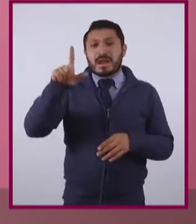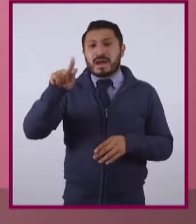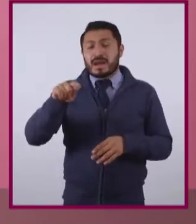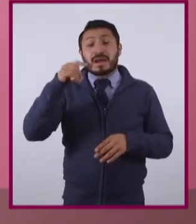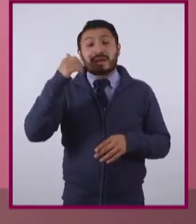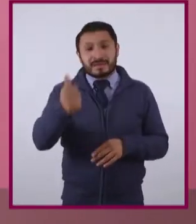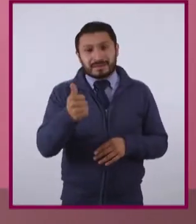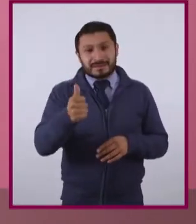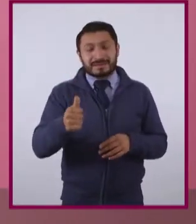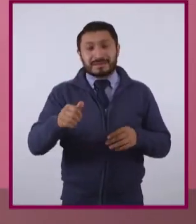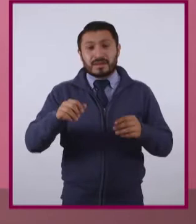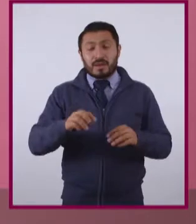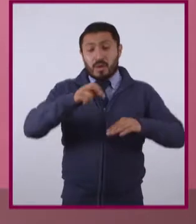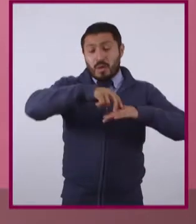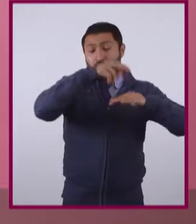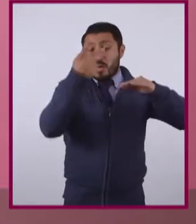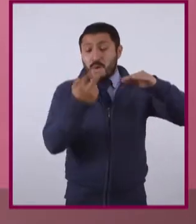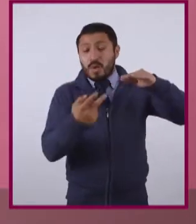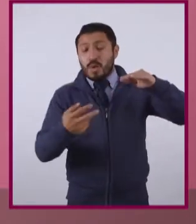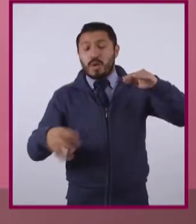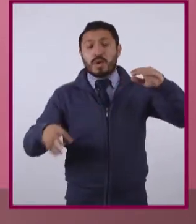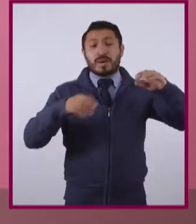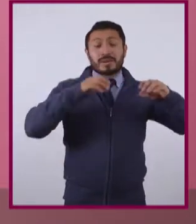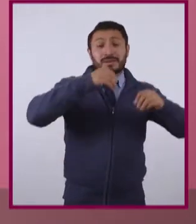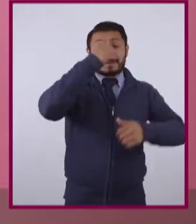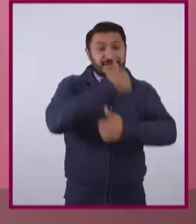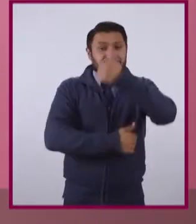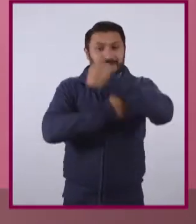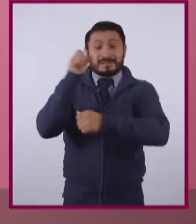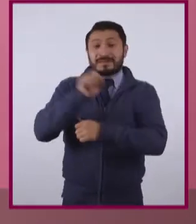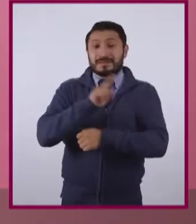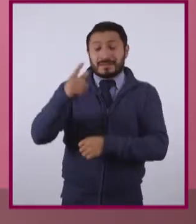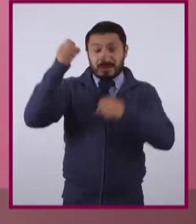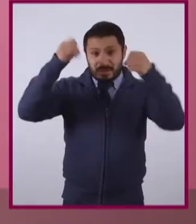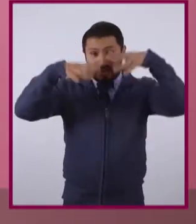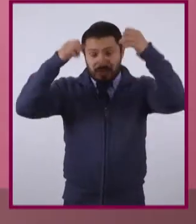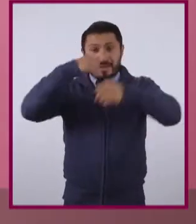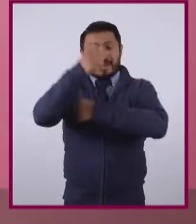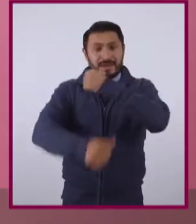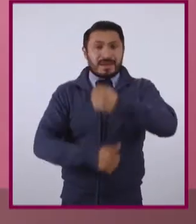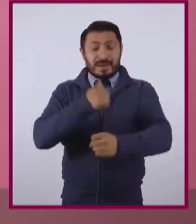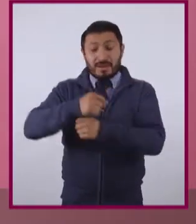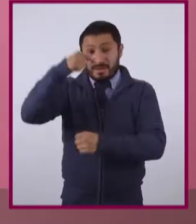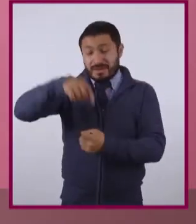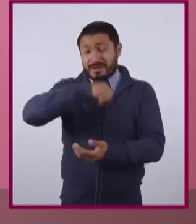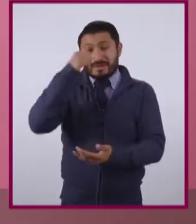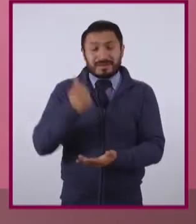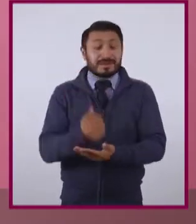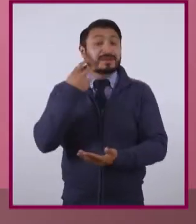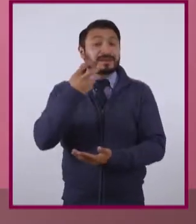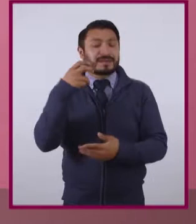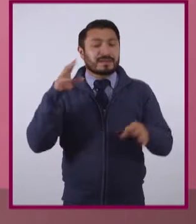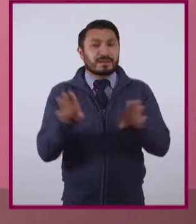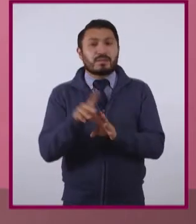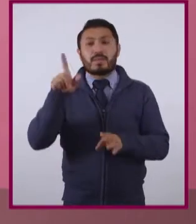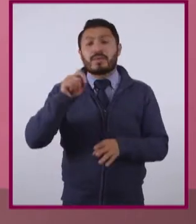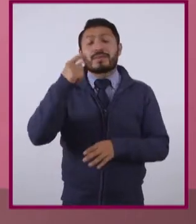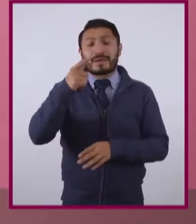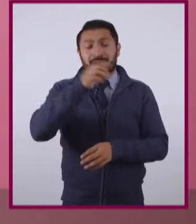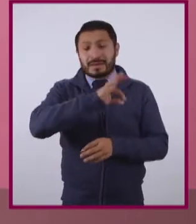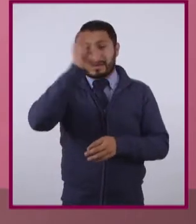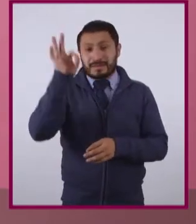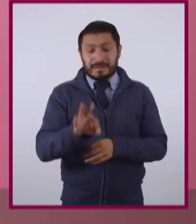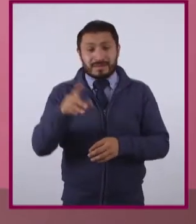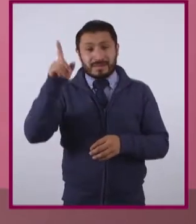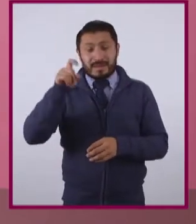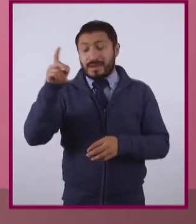176 albercas olímpicas de lluvia cada año, nada más en la ciudad. Esta cantidad de lluvia equivale a 27% del agua